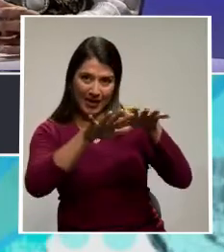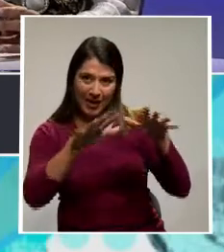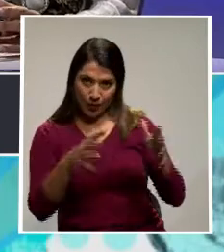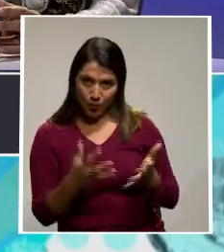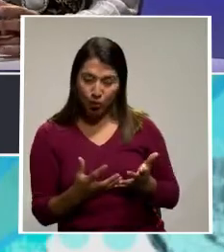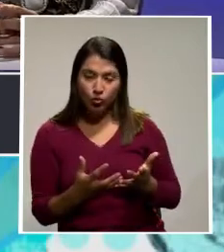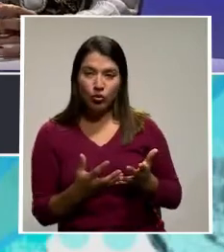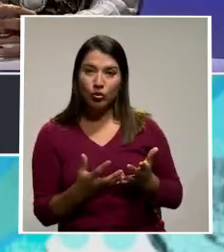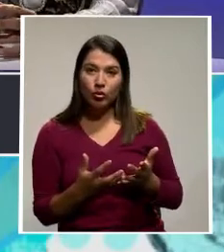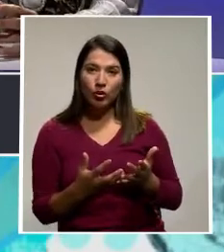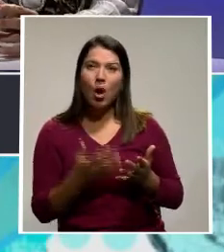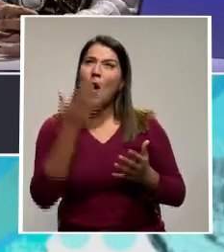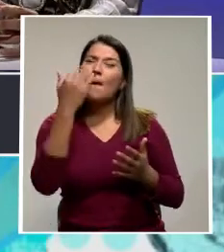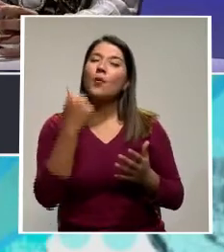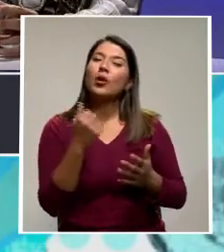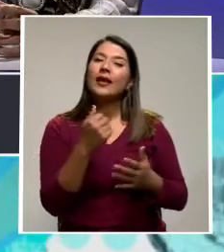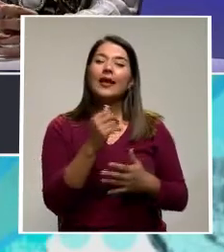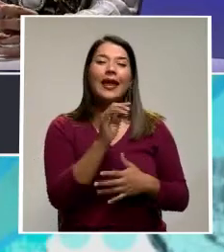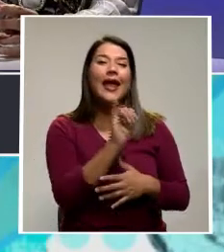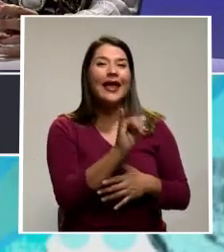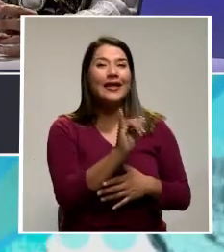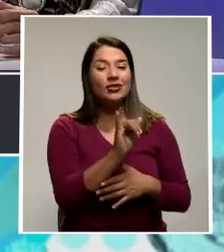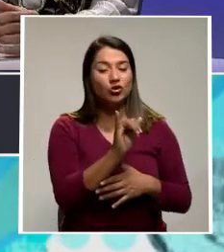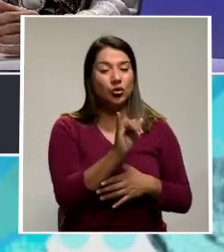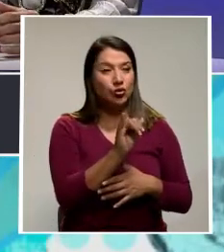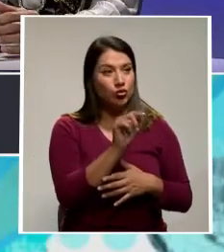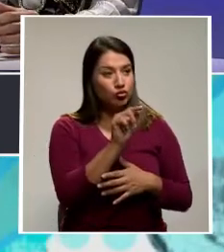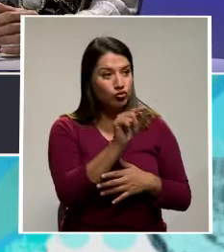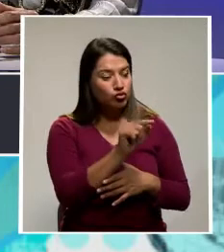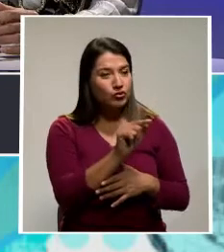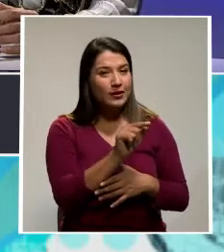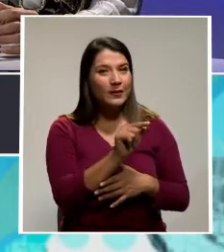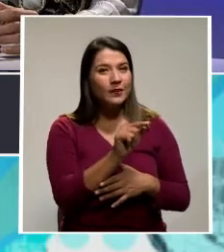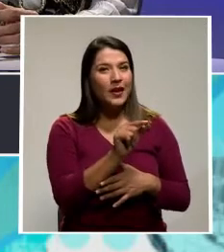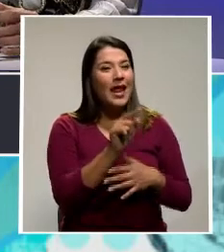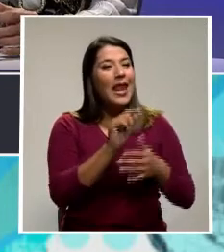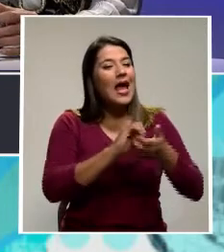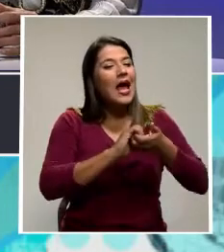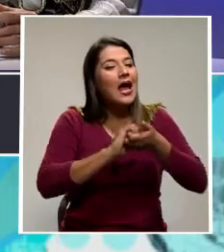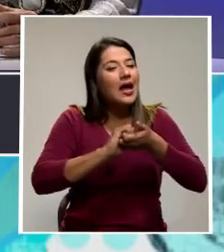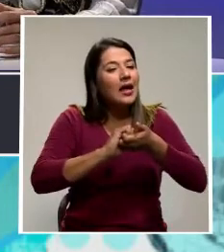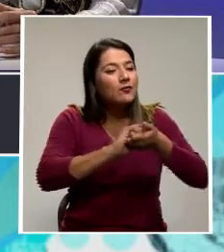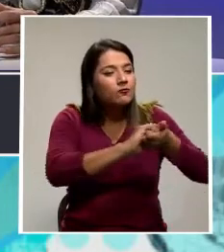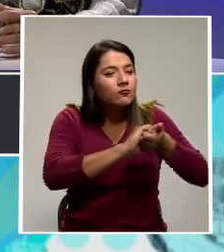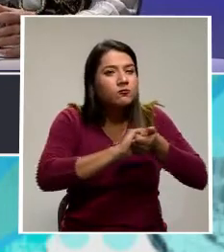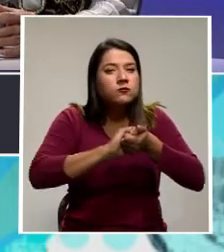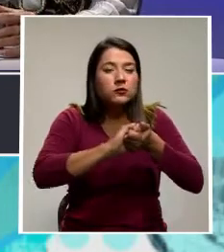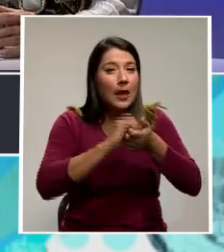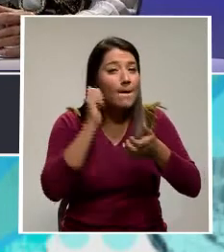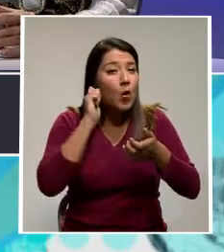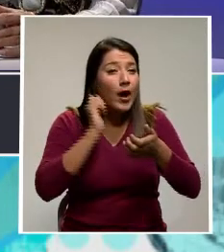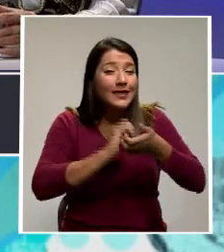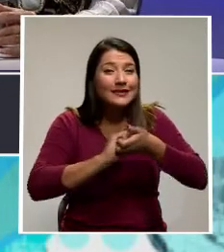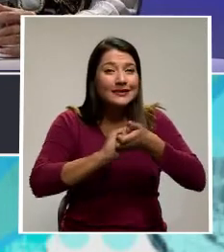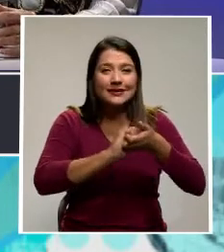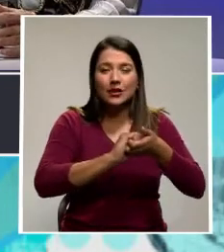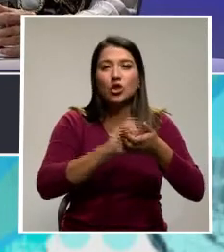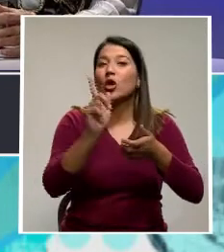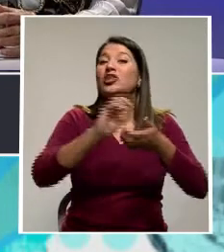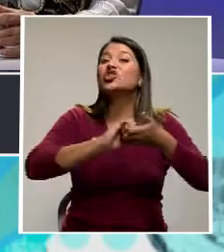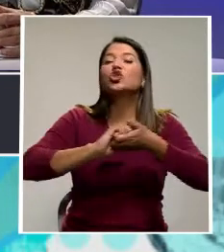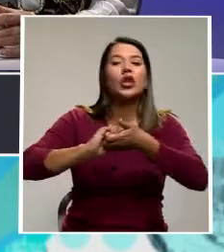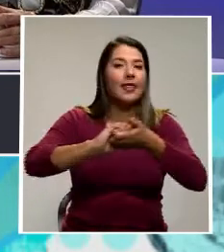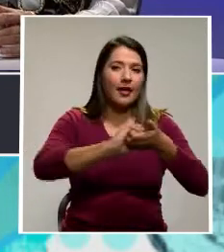donde ese concepto que esbozaste al pasar, la sororidad, ¿verdad? Ya no es la solidaridad